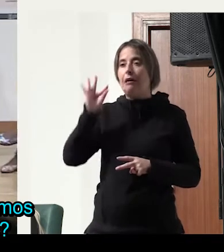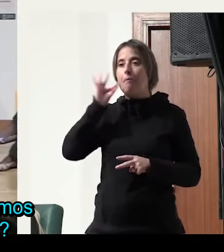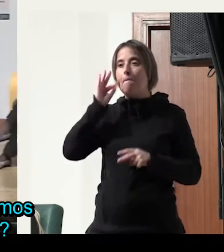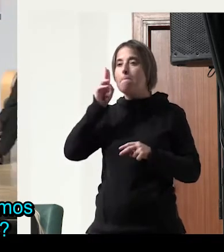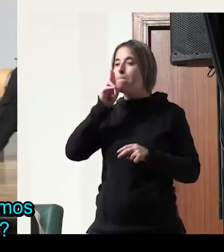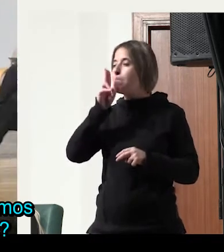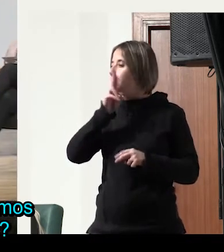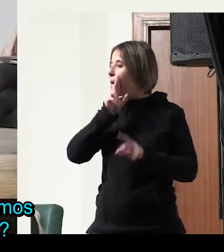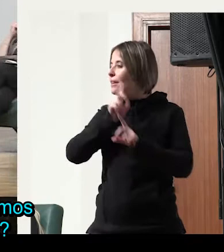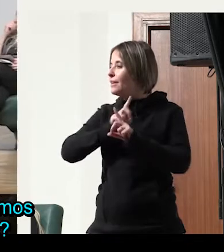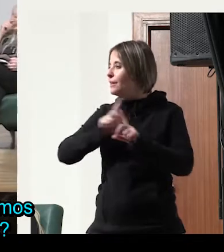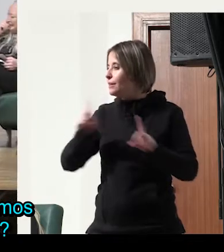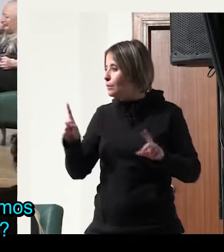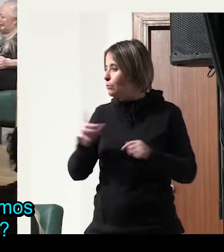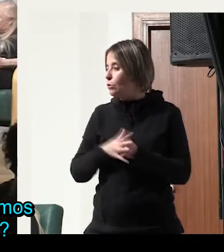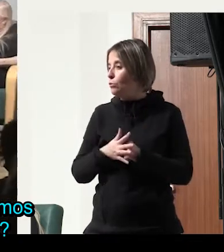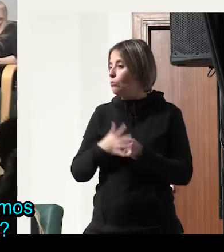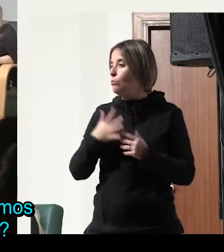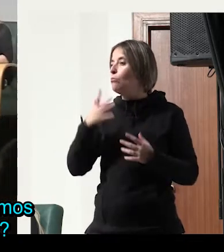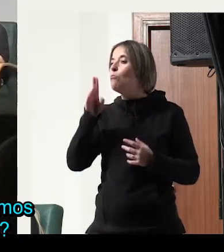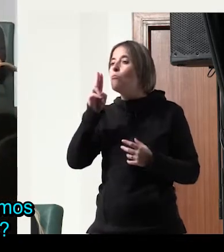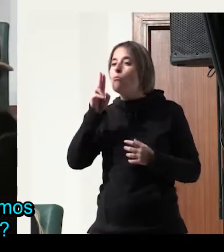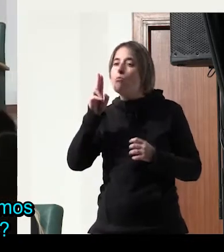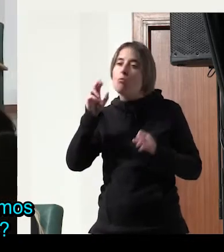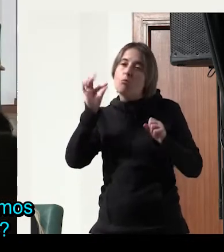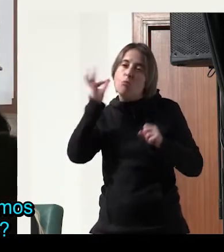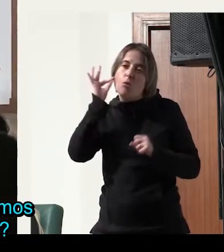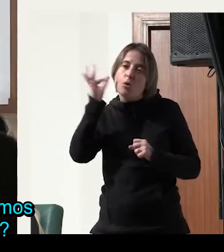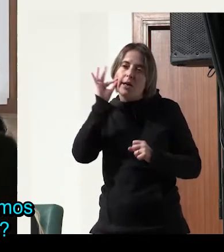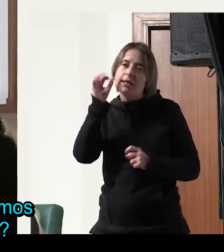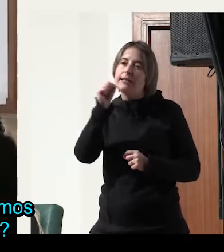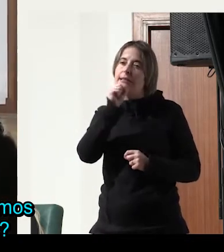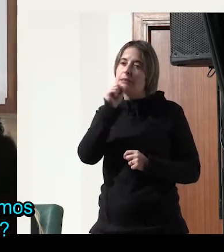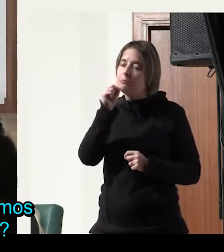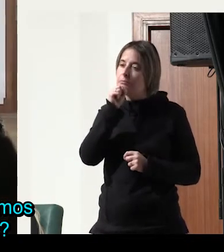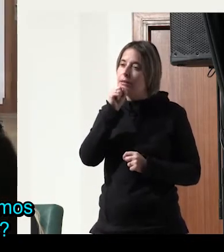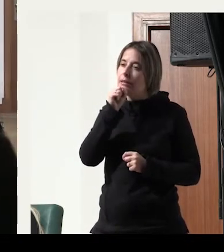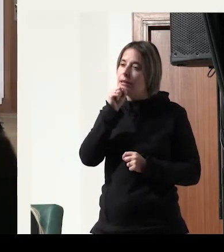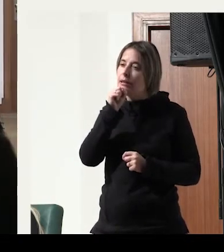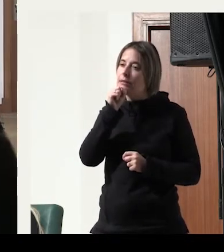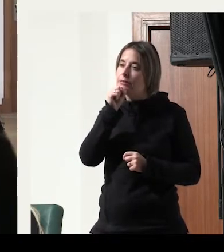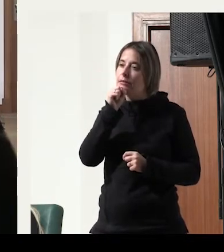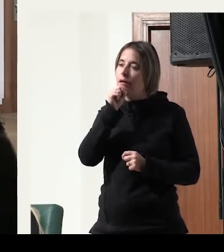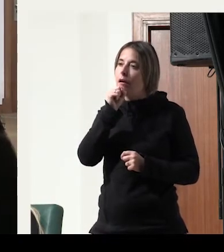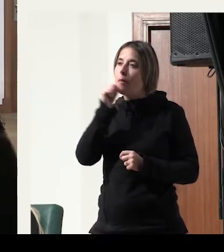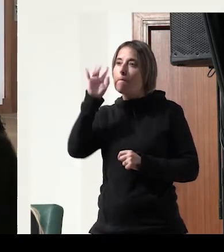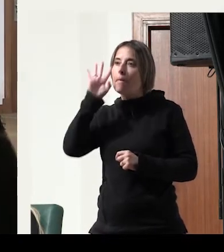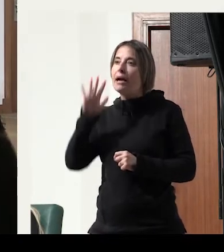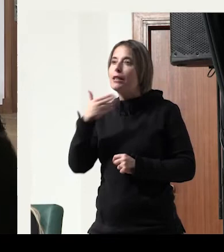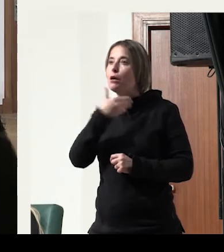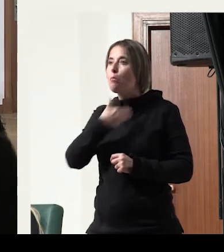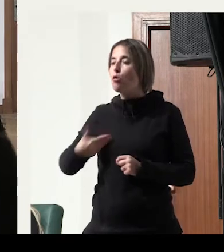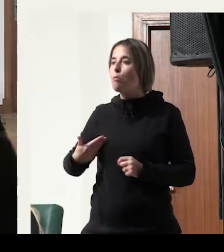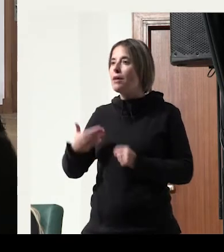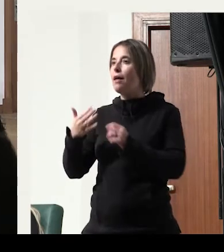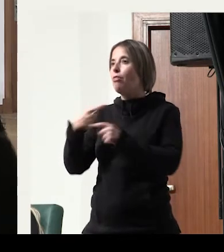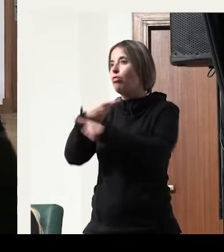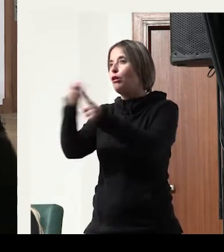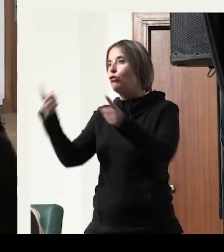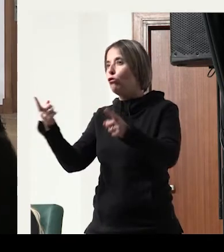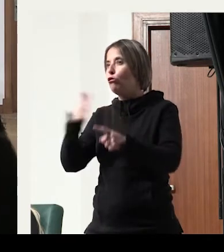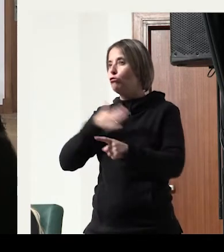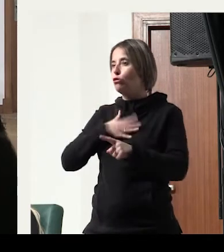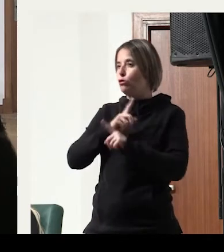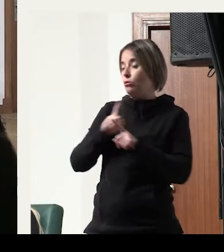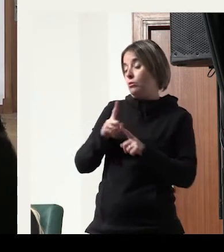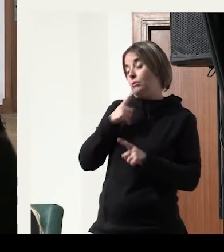las mujeres viejas somos de todos menos de nosotras? Bueno, las mujeres viejas y las mujeres en